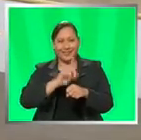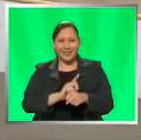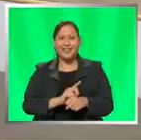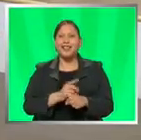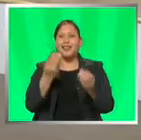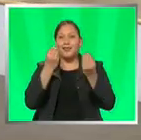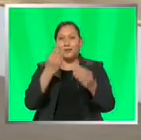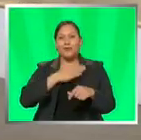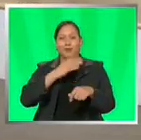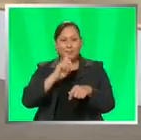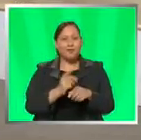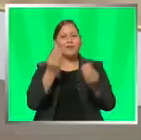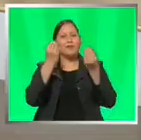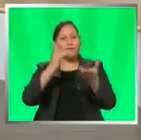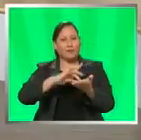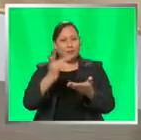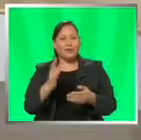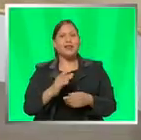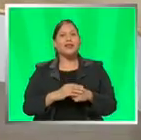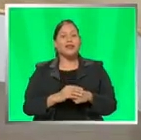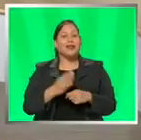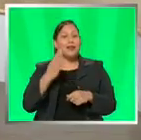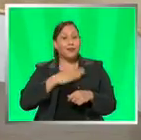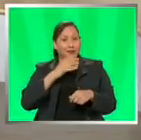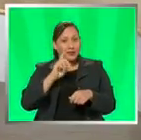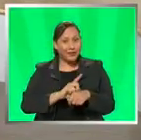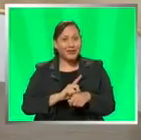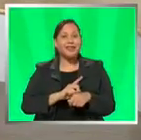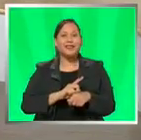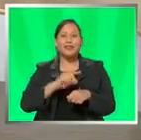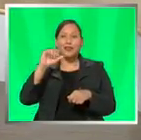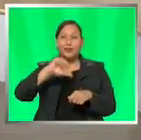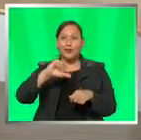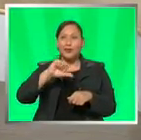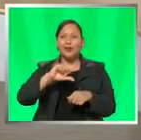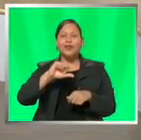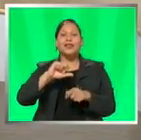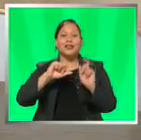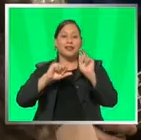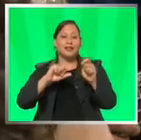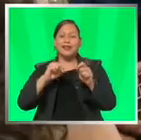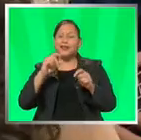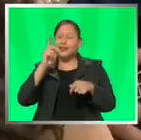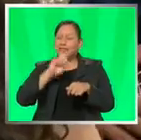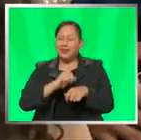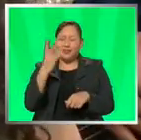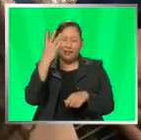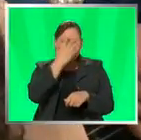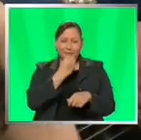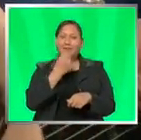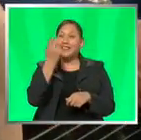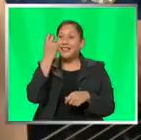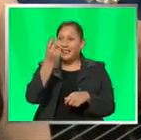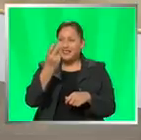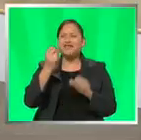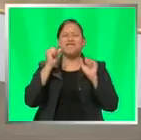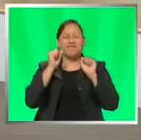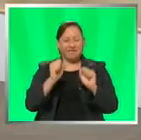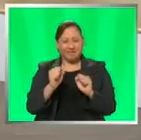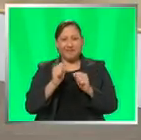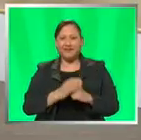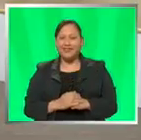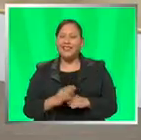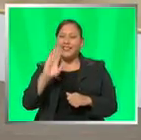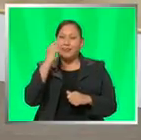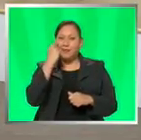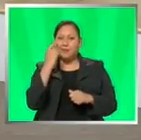Muy buenos días. Muchísimas gracias. Muy buenos días que tengamos hoy, que el día de hoy sea maravilloso. Así es, así va siendo. Así es.